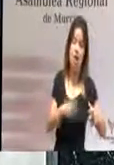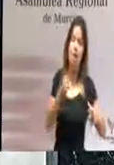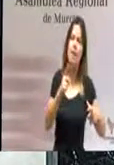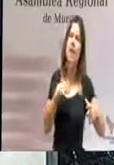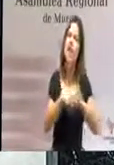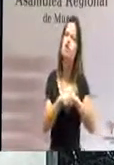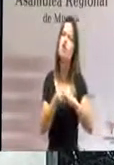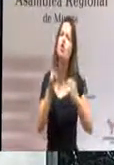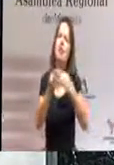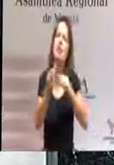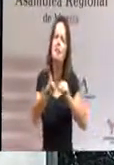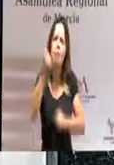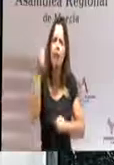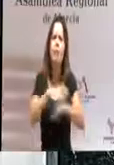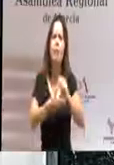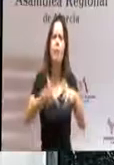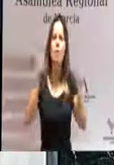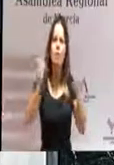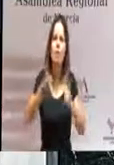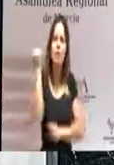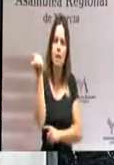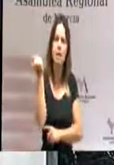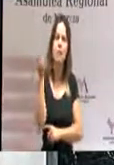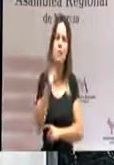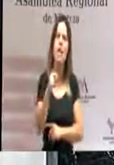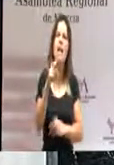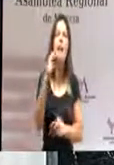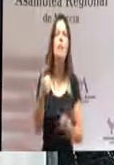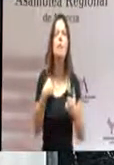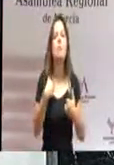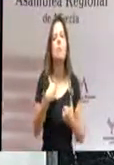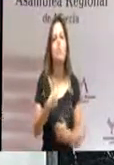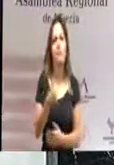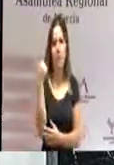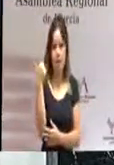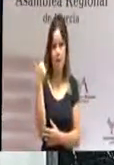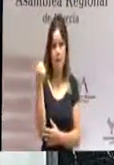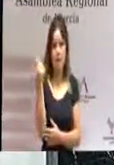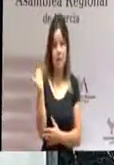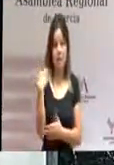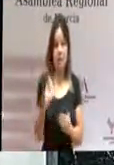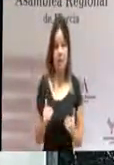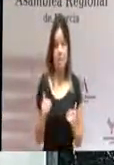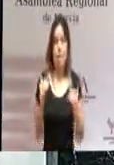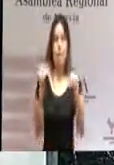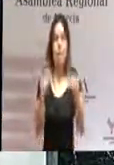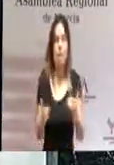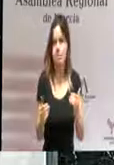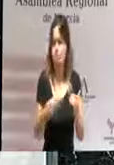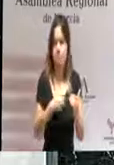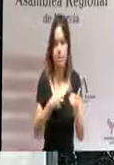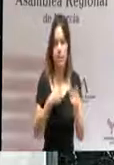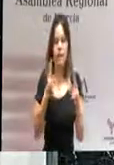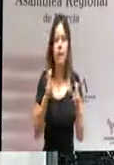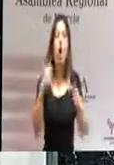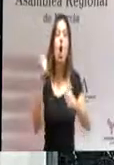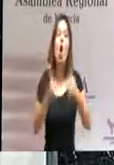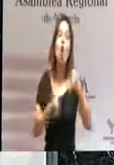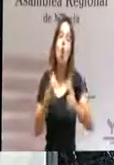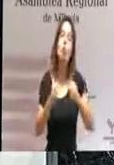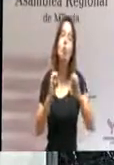más transparente, más democrática y más responsable. Es inaplazable la convocatoria pública de concursos públicos